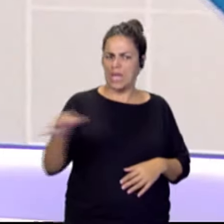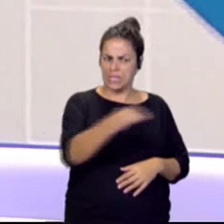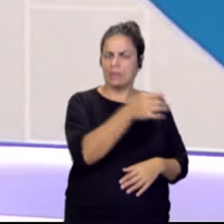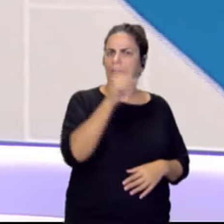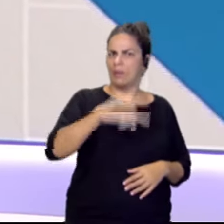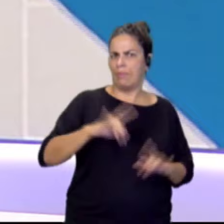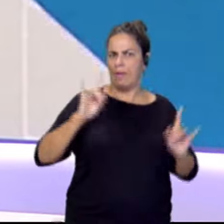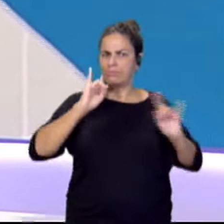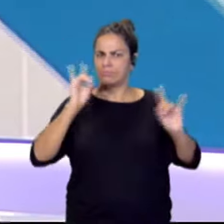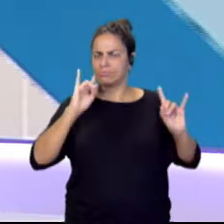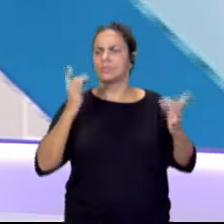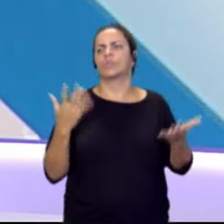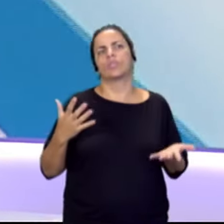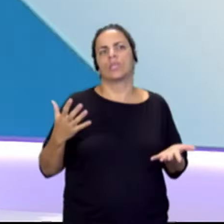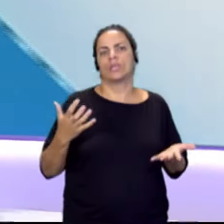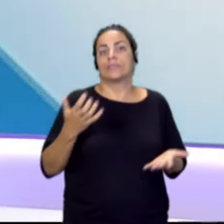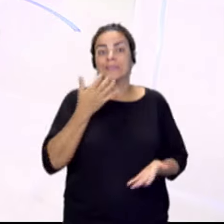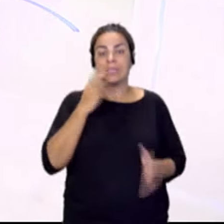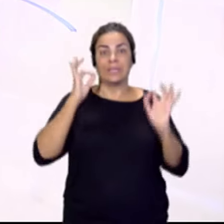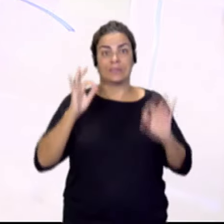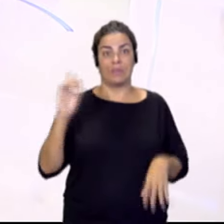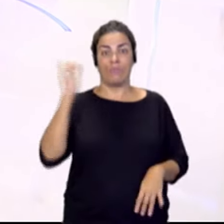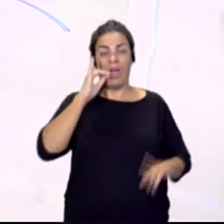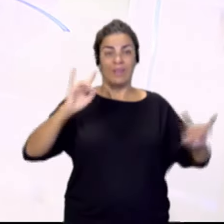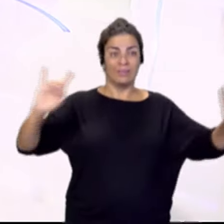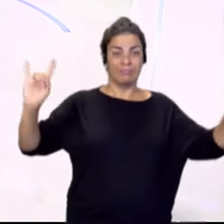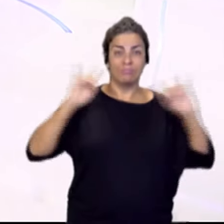qué debemos hacer cuando suene esa